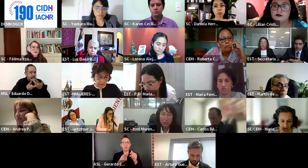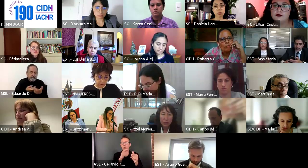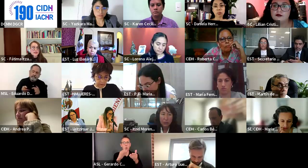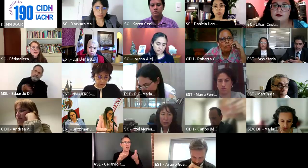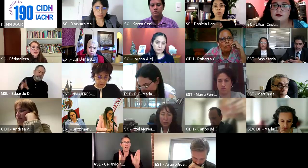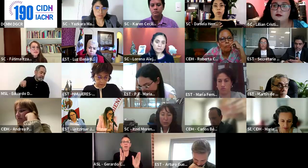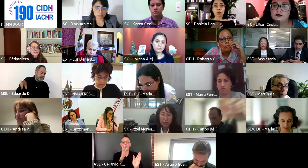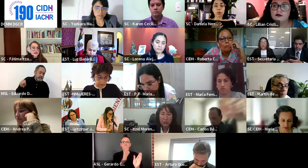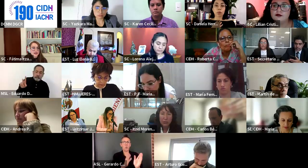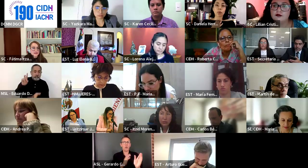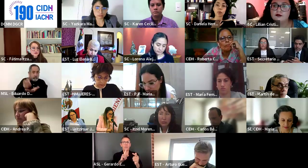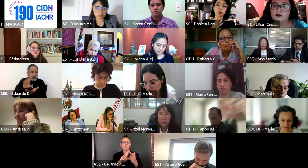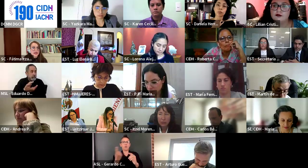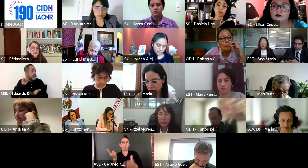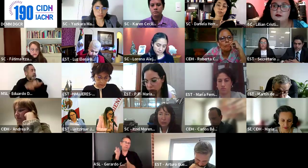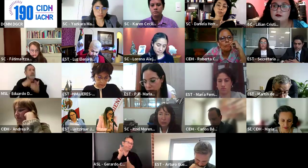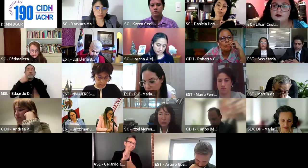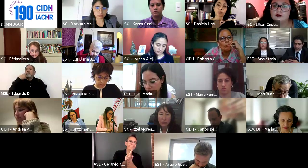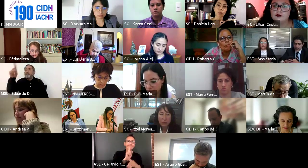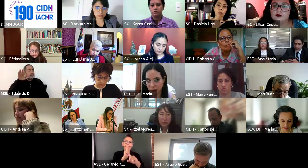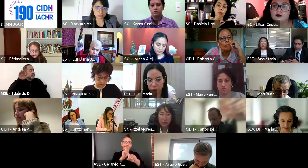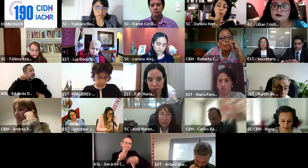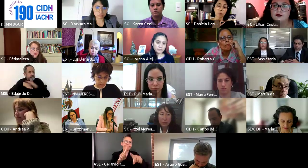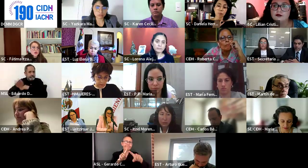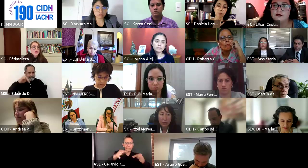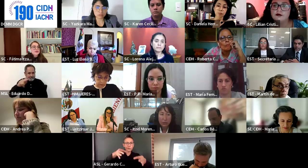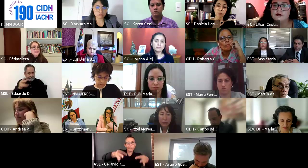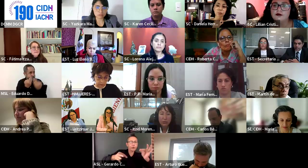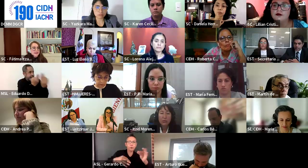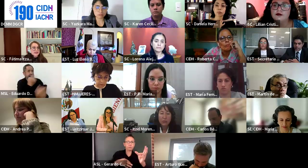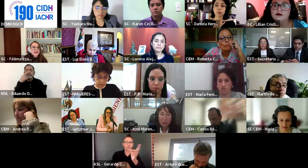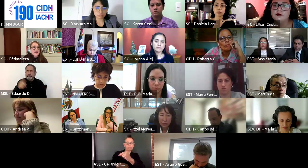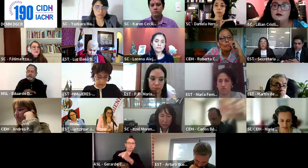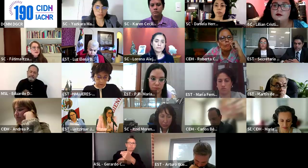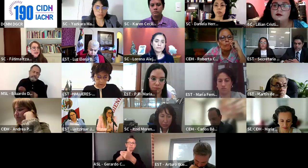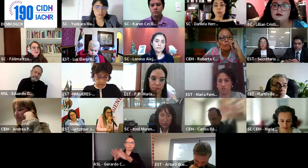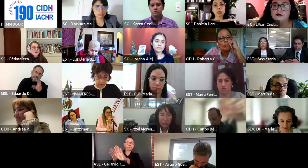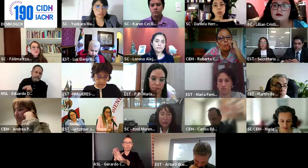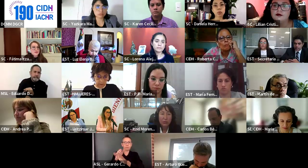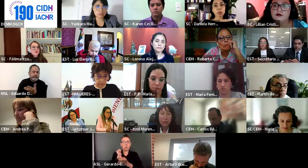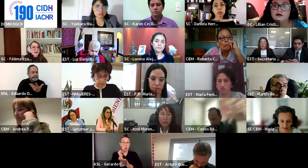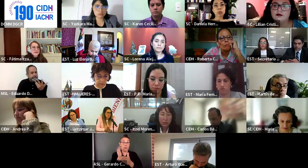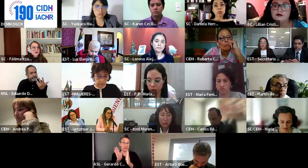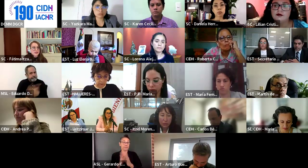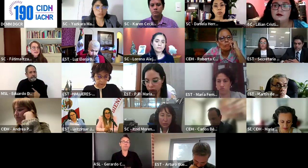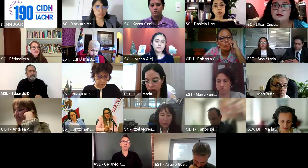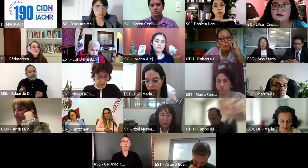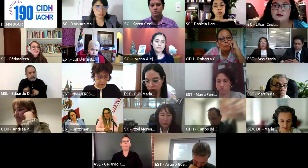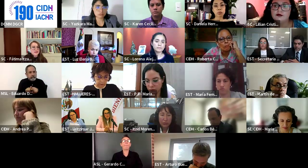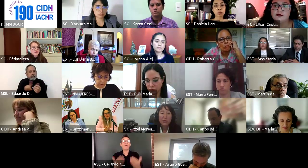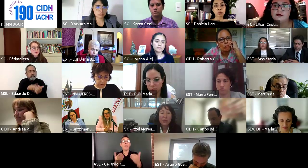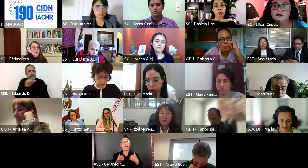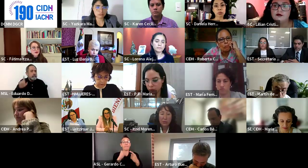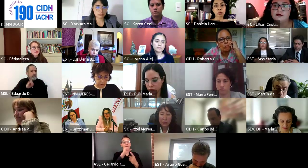discapacidad cuando llegan a presentar una denuncia ante el Ministerio Público. También ha habido casos donde a mujeres sordas